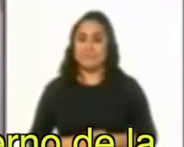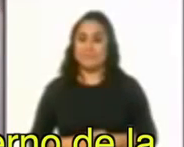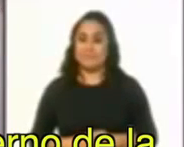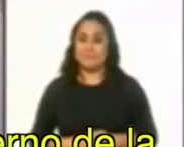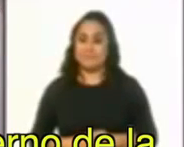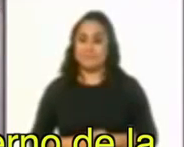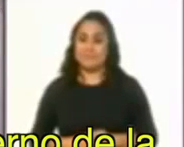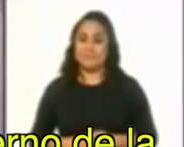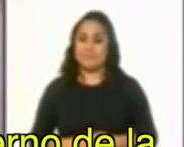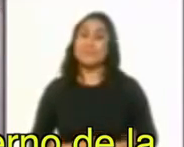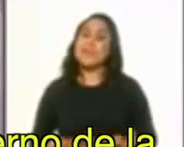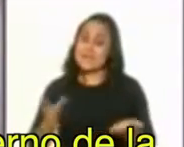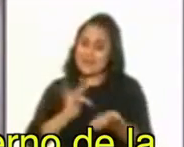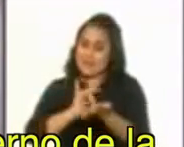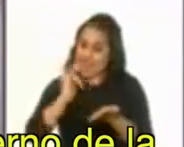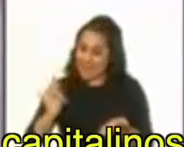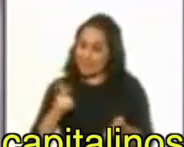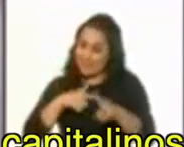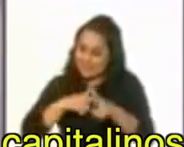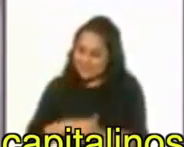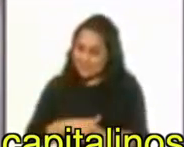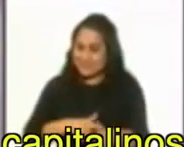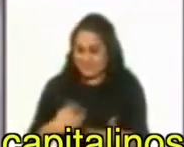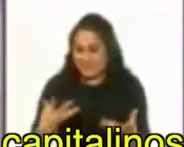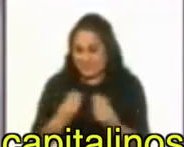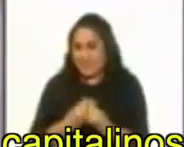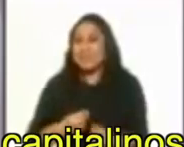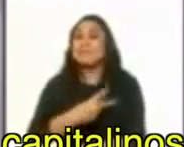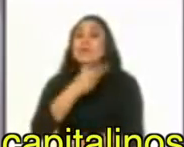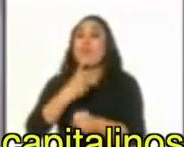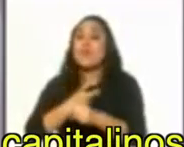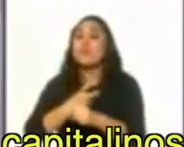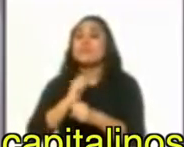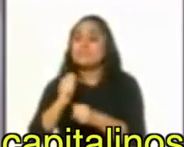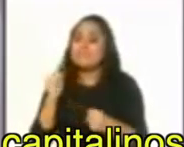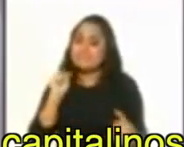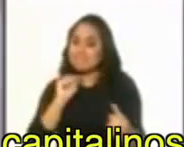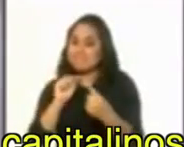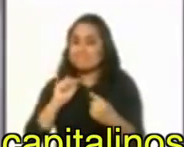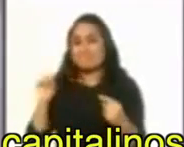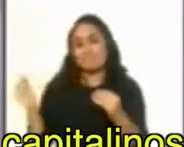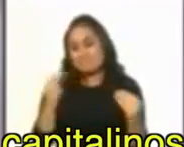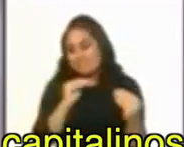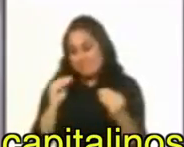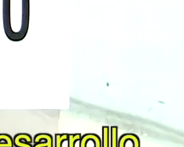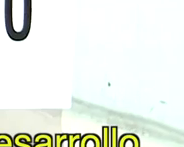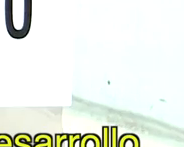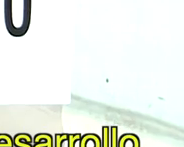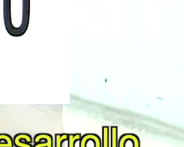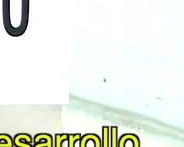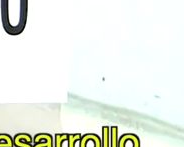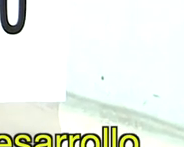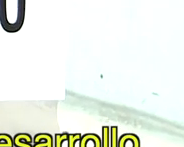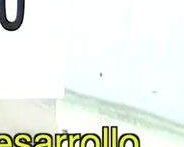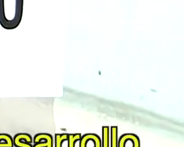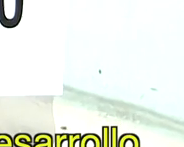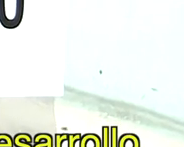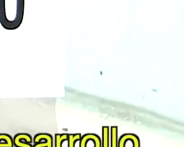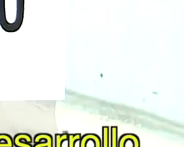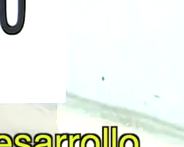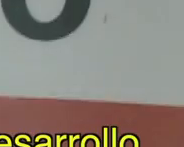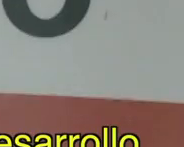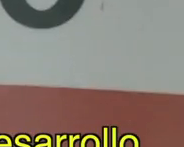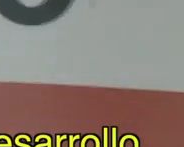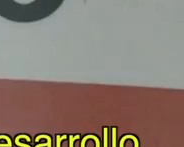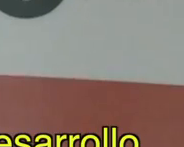México sostuvieron el segundo debate con propuestas y temas de acción inmediata indispensable a favor de los capitalinos. A 45 días de la